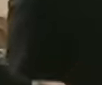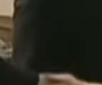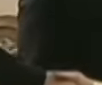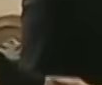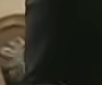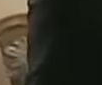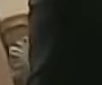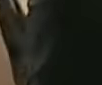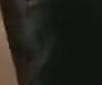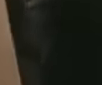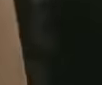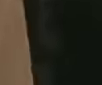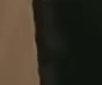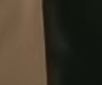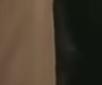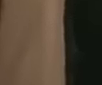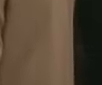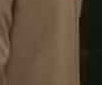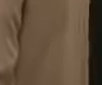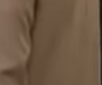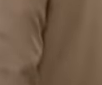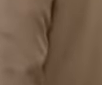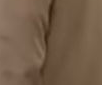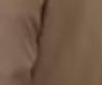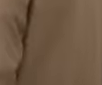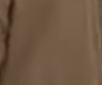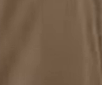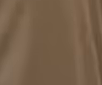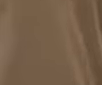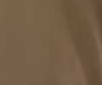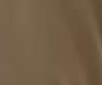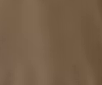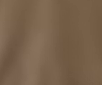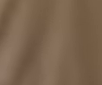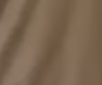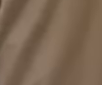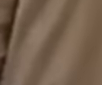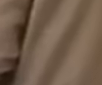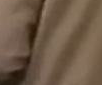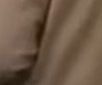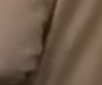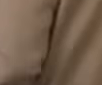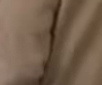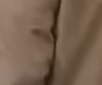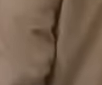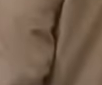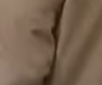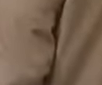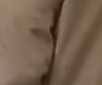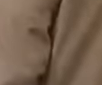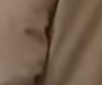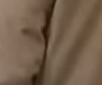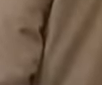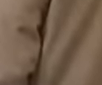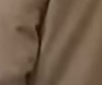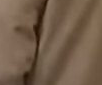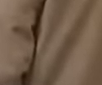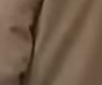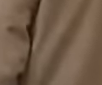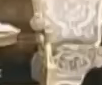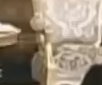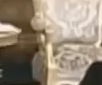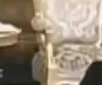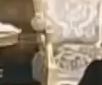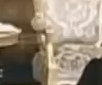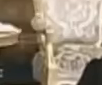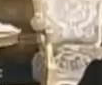de Venezuela, Nicolás Maduro Moros, sostiene un importante encuentro con líderes y lideresas de la oposición